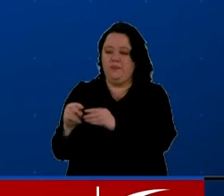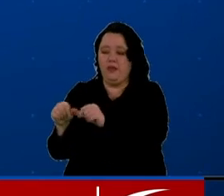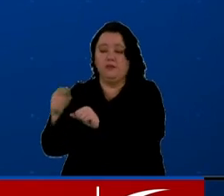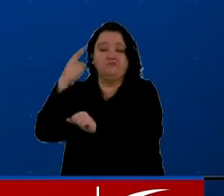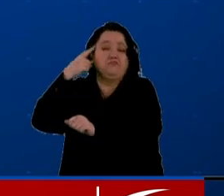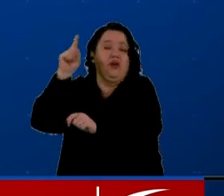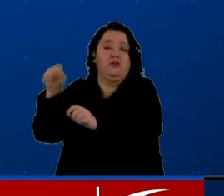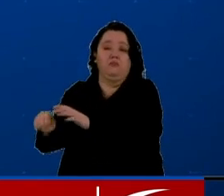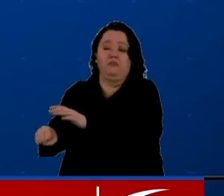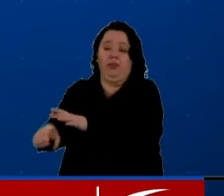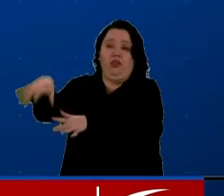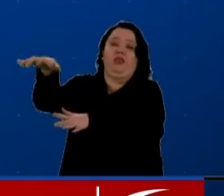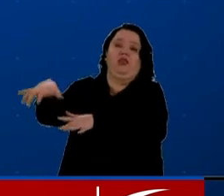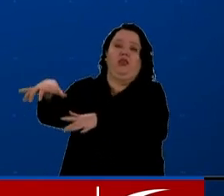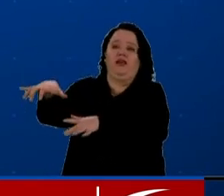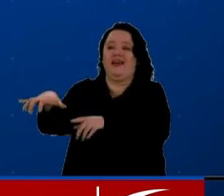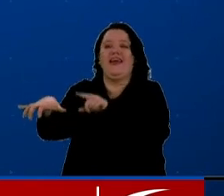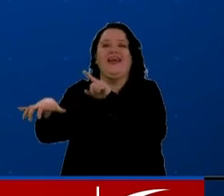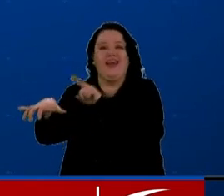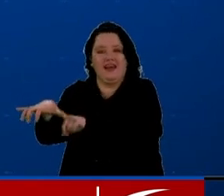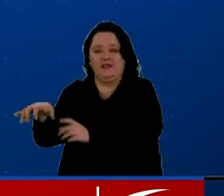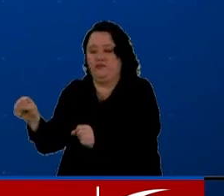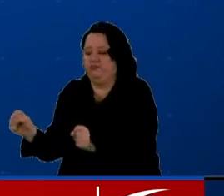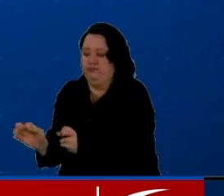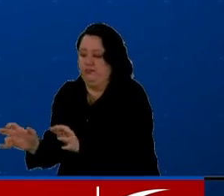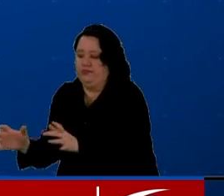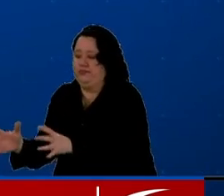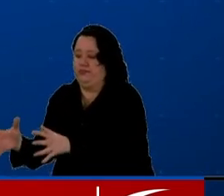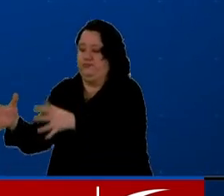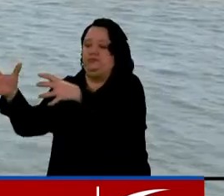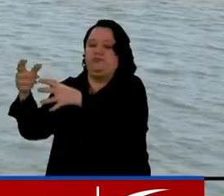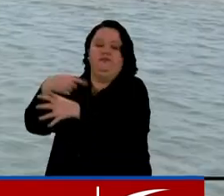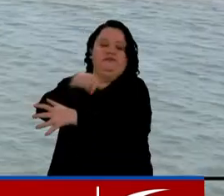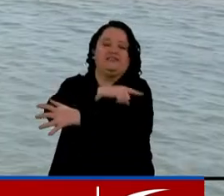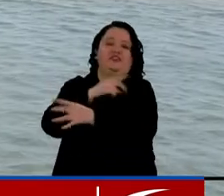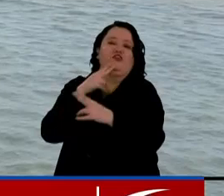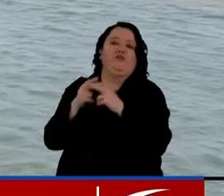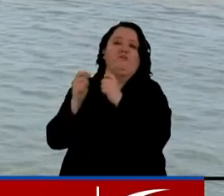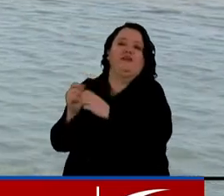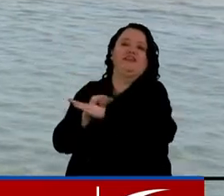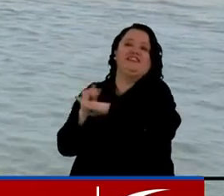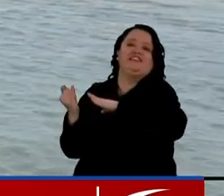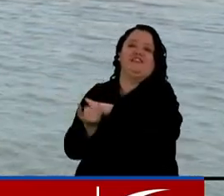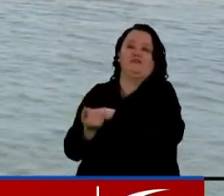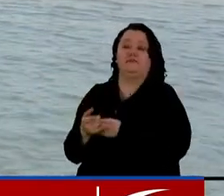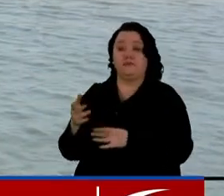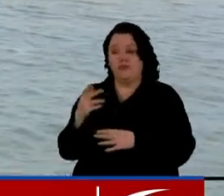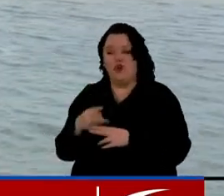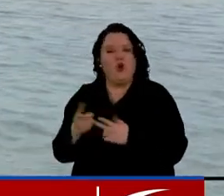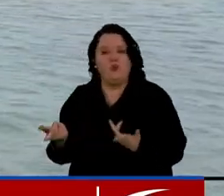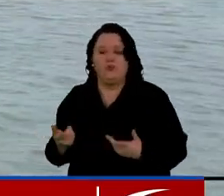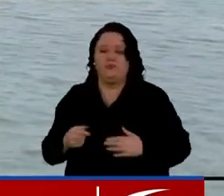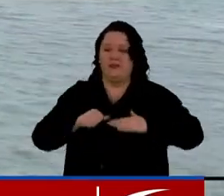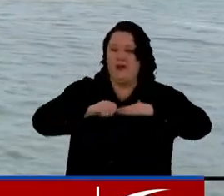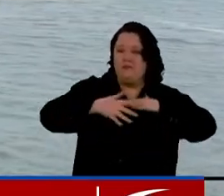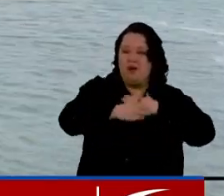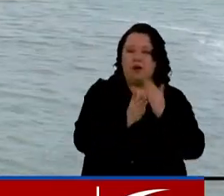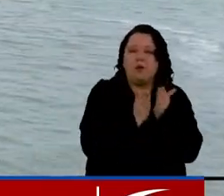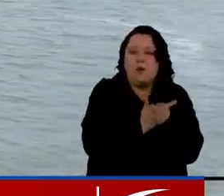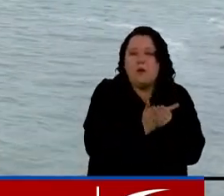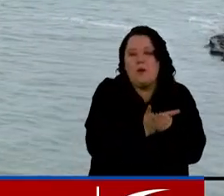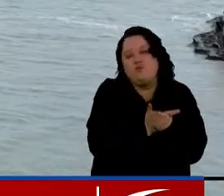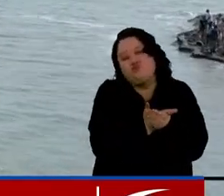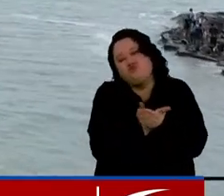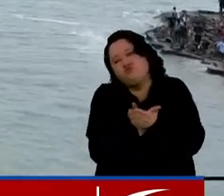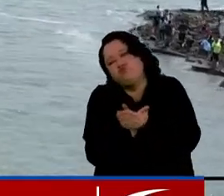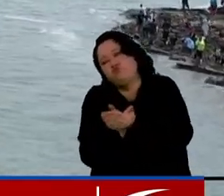ocasional que permite la formación de lo que la gente conoce como una isla. A la isla se llega desde la playa en pequeñas embarcaciones.